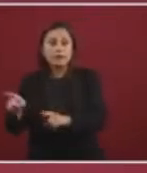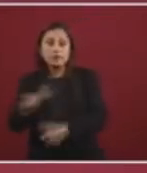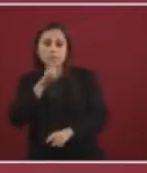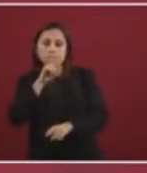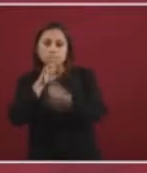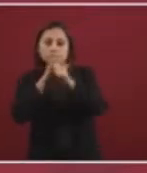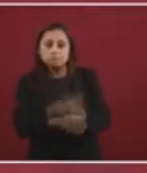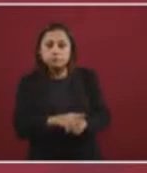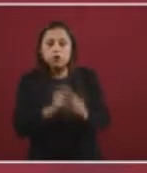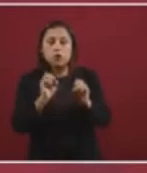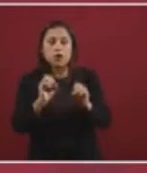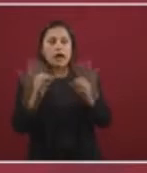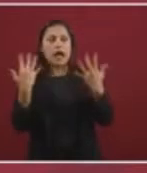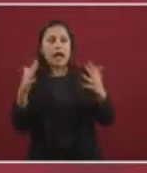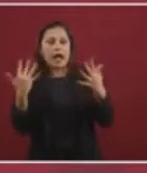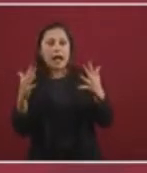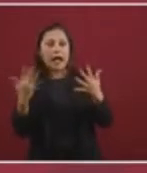aplaudía, callaba,